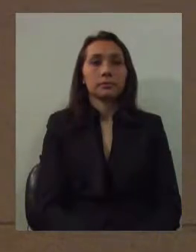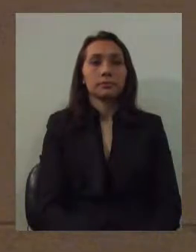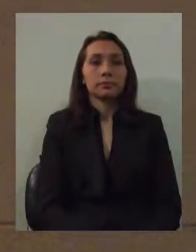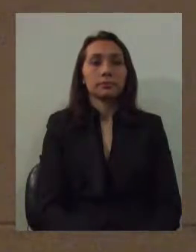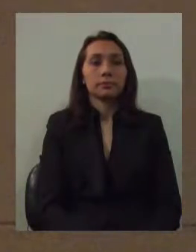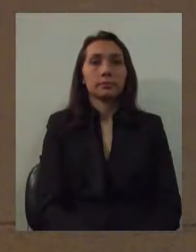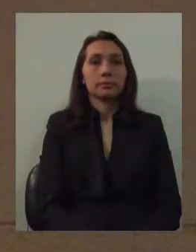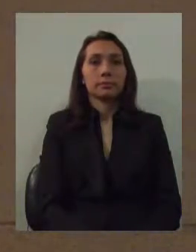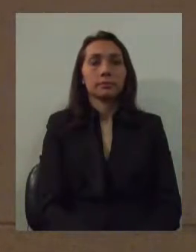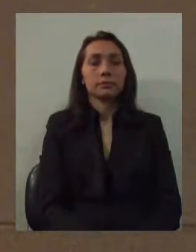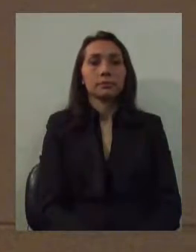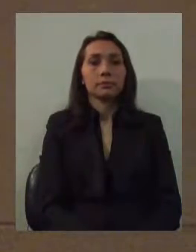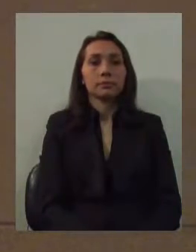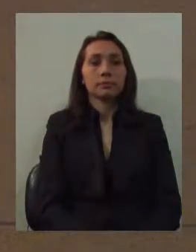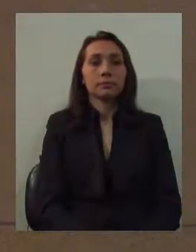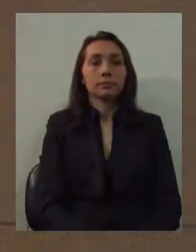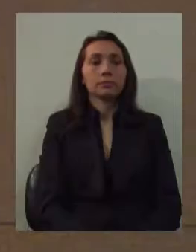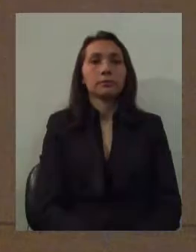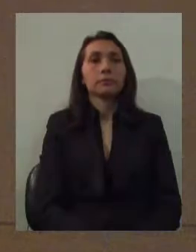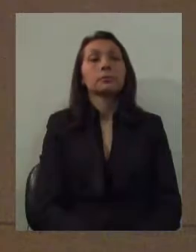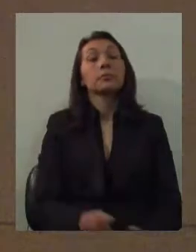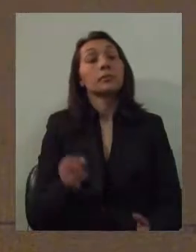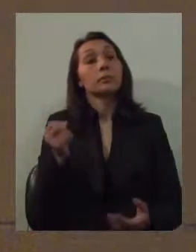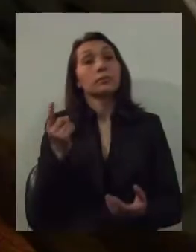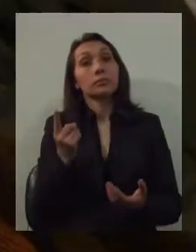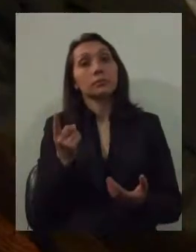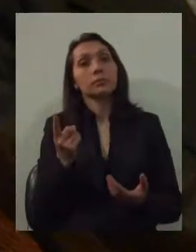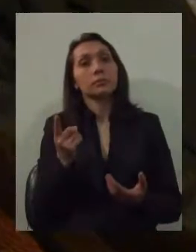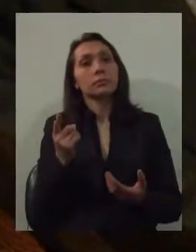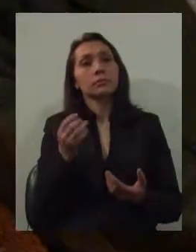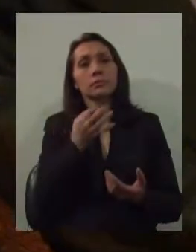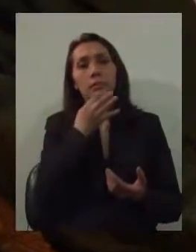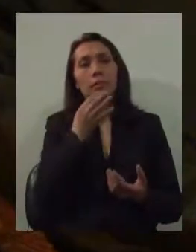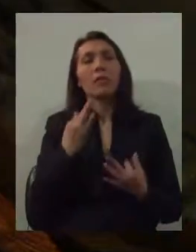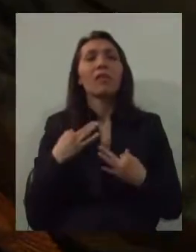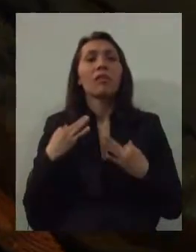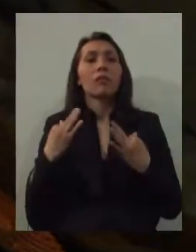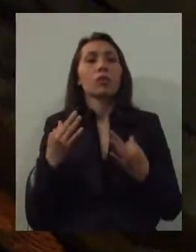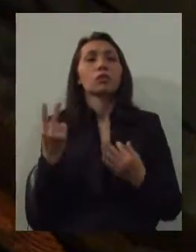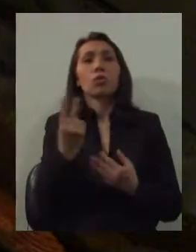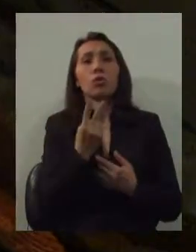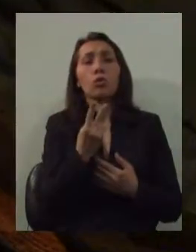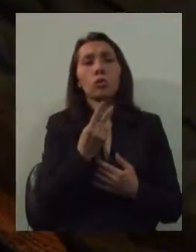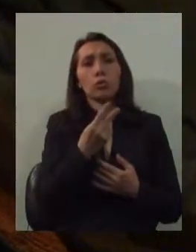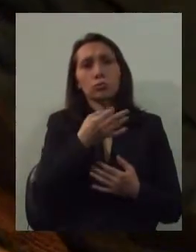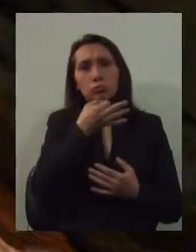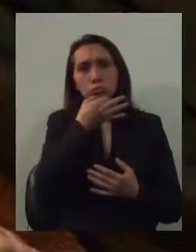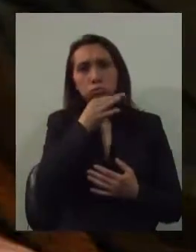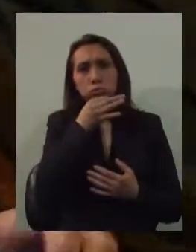Muchas gracias, Francisca. Bueno, en primer término quería expresamente felicitar a ambos expositores